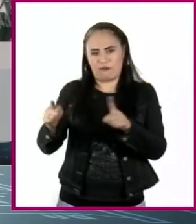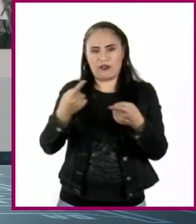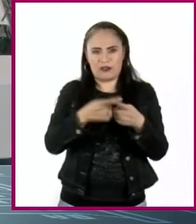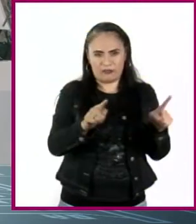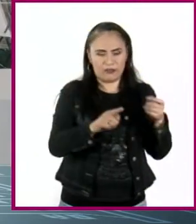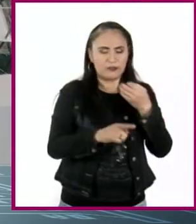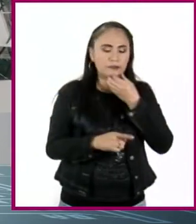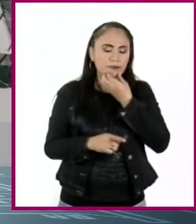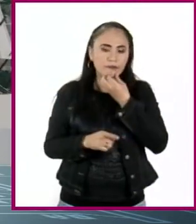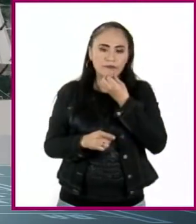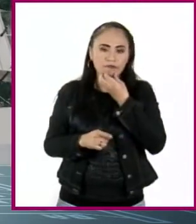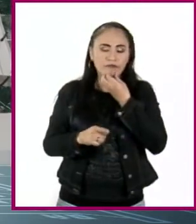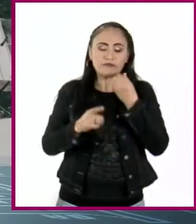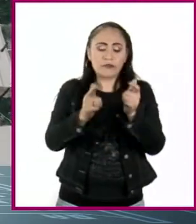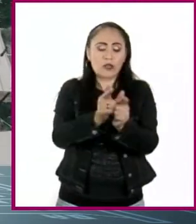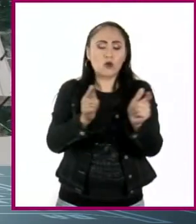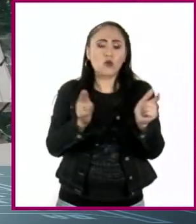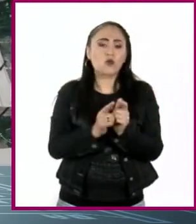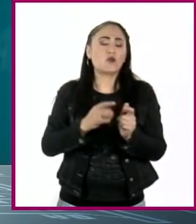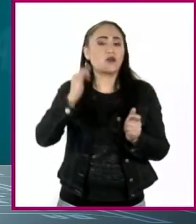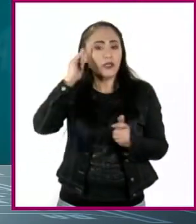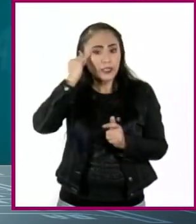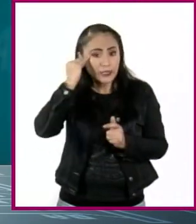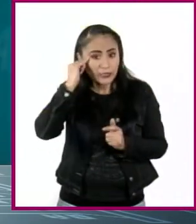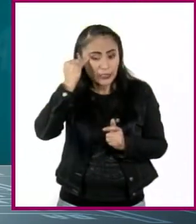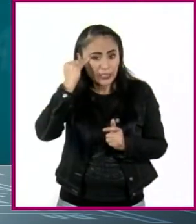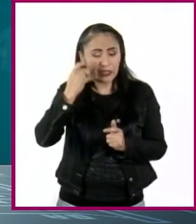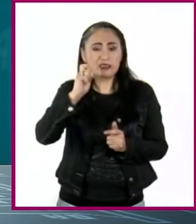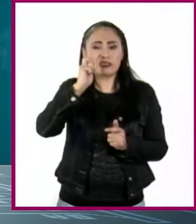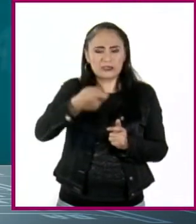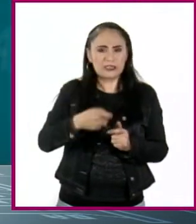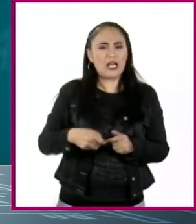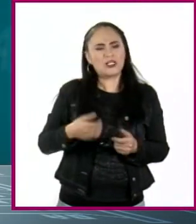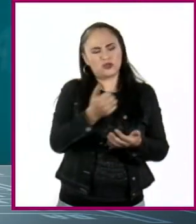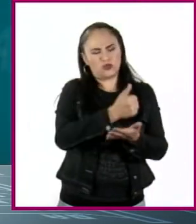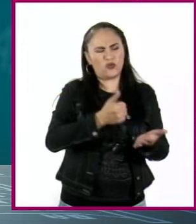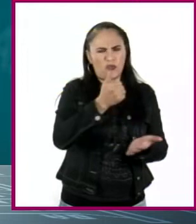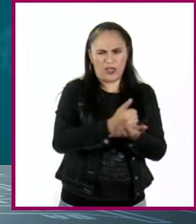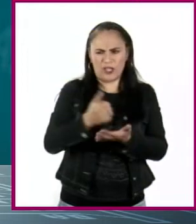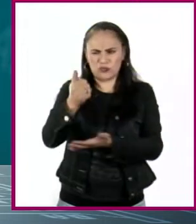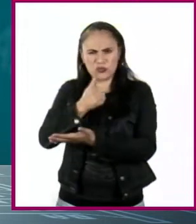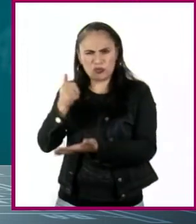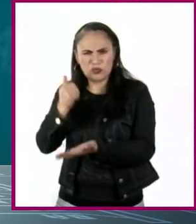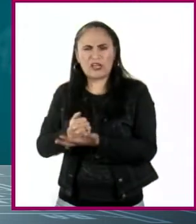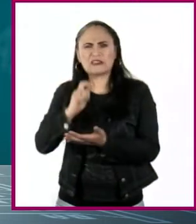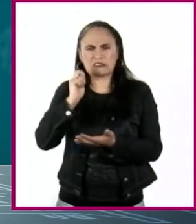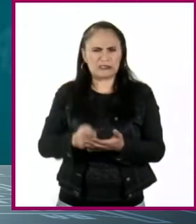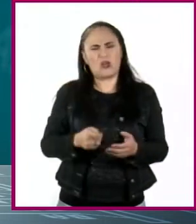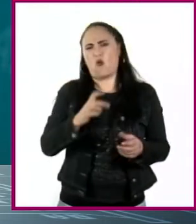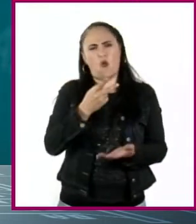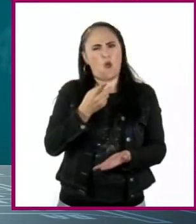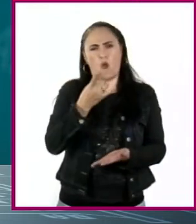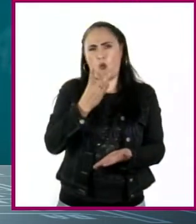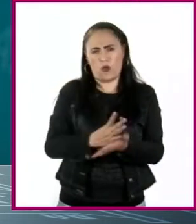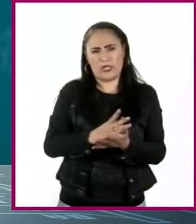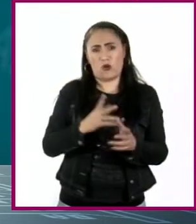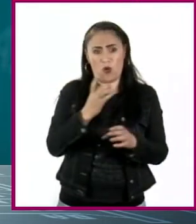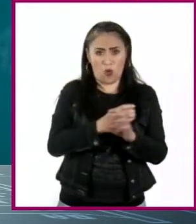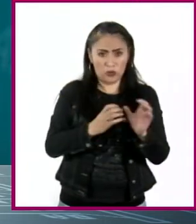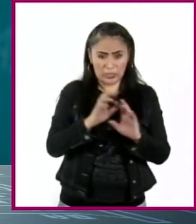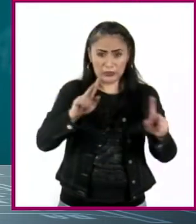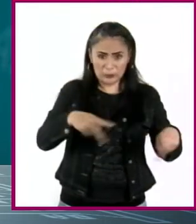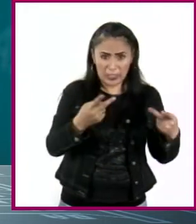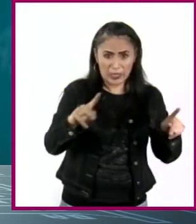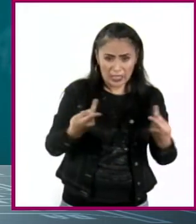hace referencia a grupos indígenas, se les menciona como si su rol en las ciudades fuera únicamente como comerciantes o personas vulneradas sin